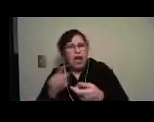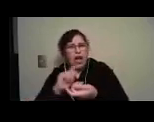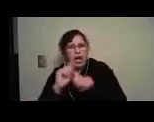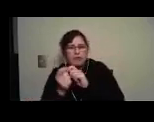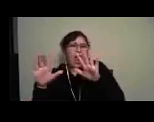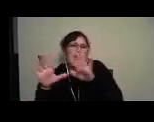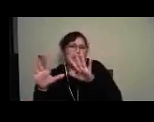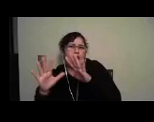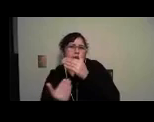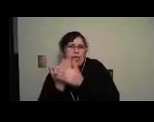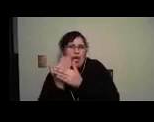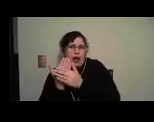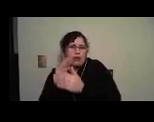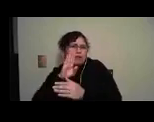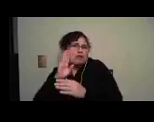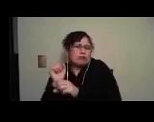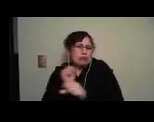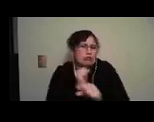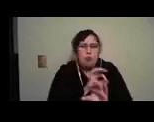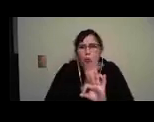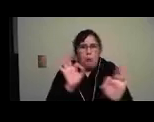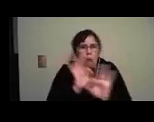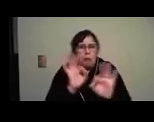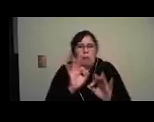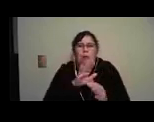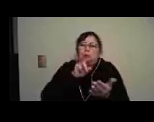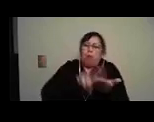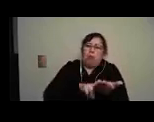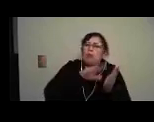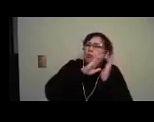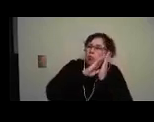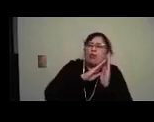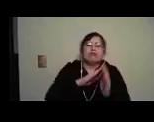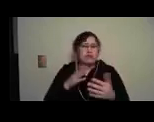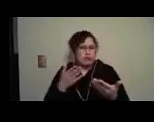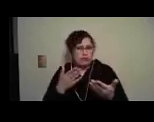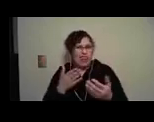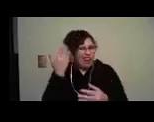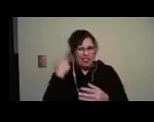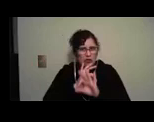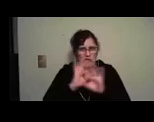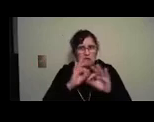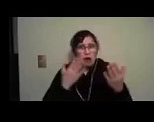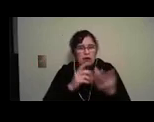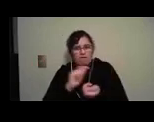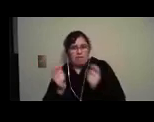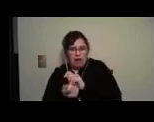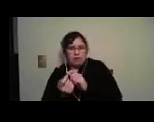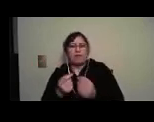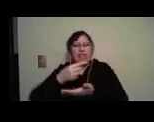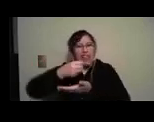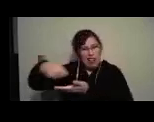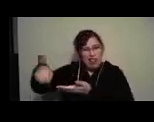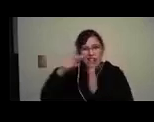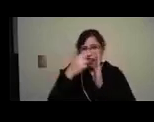su rutina, ya hay un indicador de que probablemente algo esté pasando. Dificultad para leer y para escribir, pérdida de la capacidad